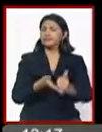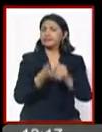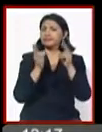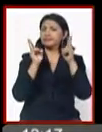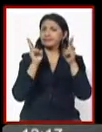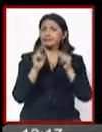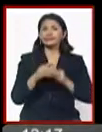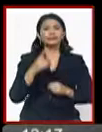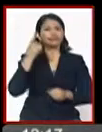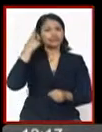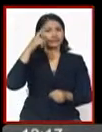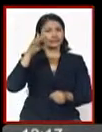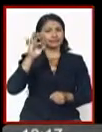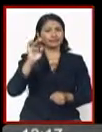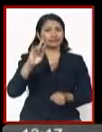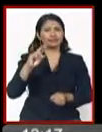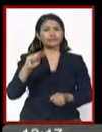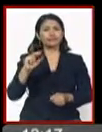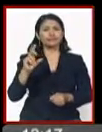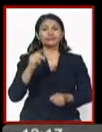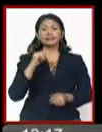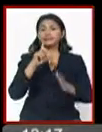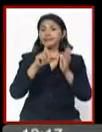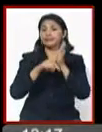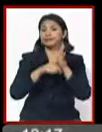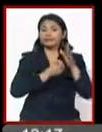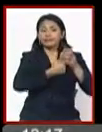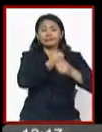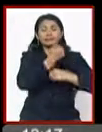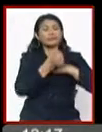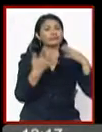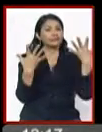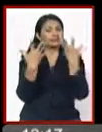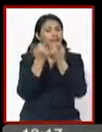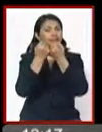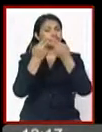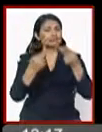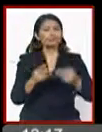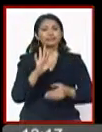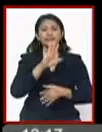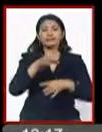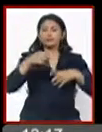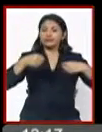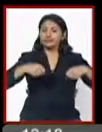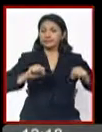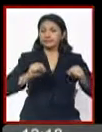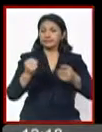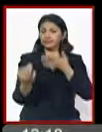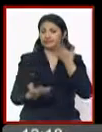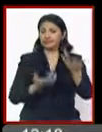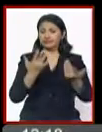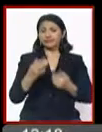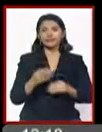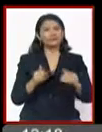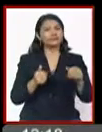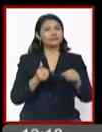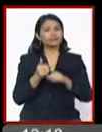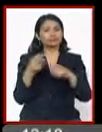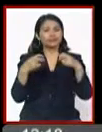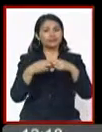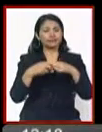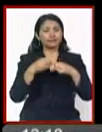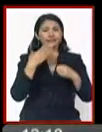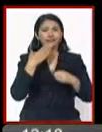con suma urgencia para fernando tapia vargas quien luego de sufrir un grave accidente cuando su motocicleta se incendiara producto de un